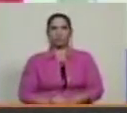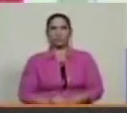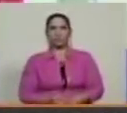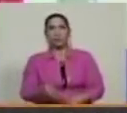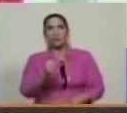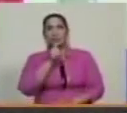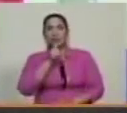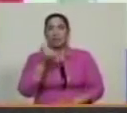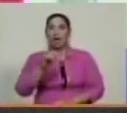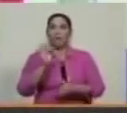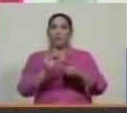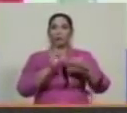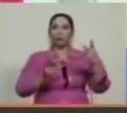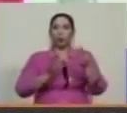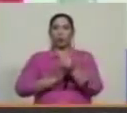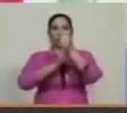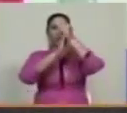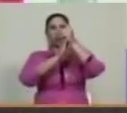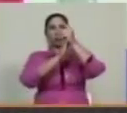tiene funciones de liderazgo